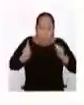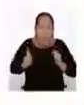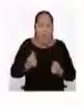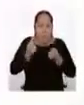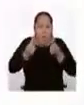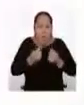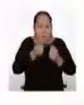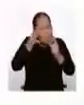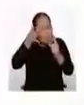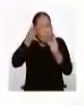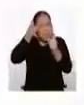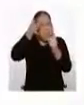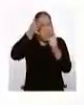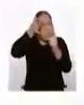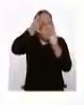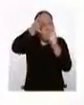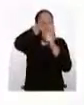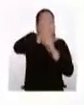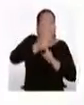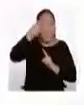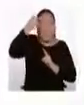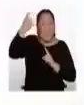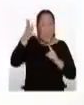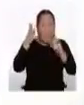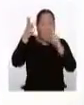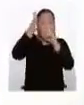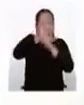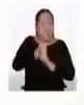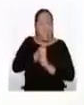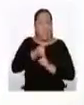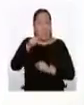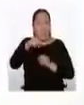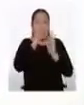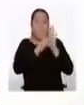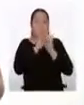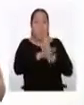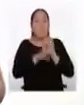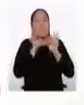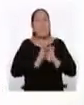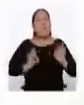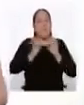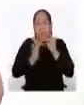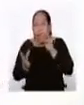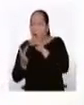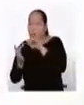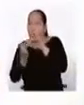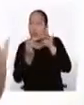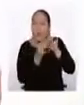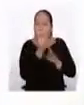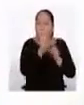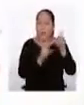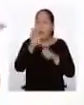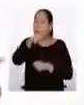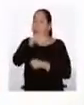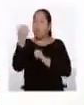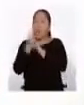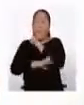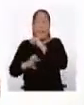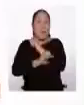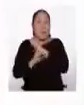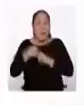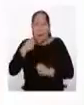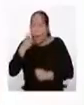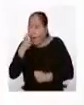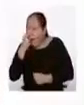sueños. En este video también pudimos conocer lo importante que fue para él relacionarse con compañeros de otros lugares, porque así incentivó